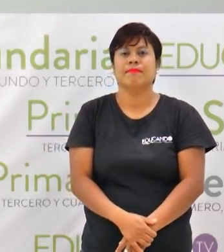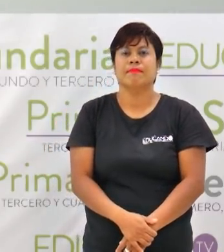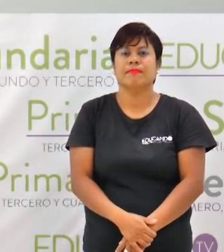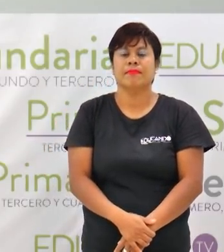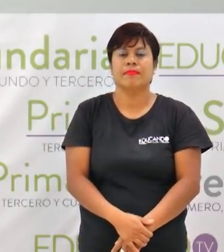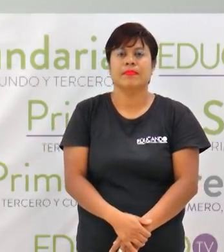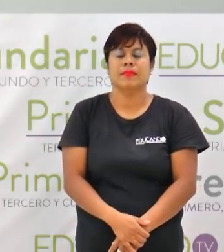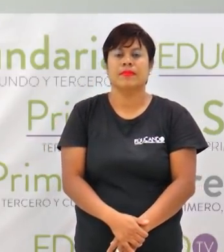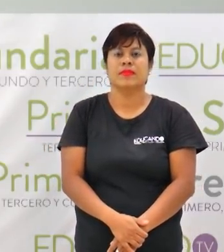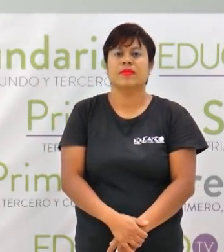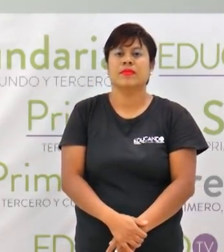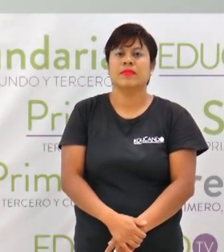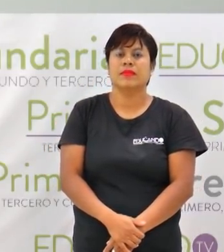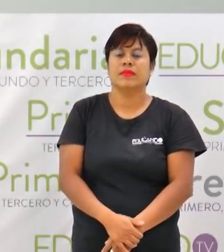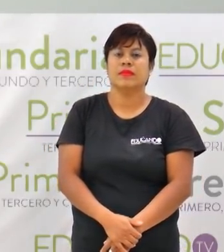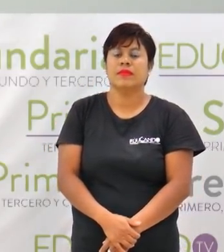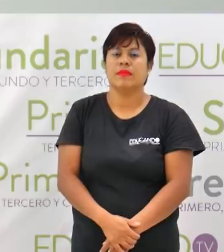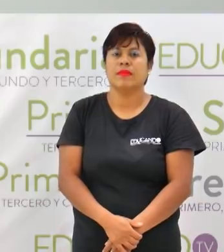en un